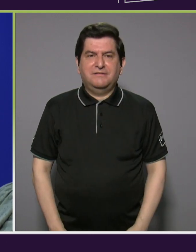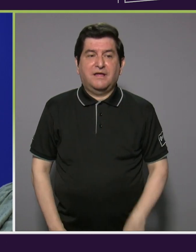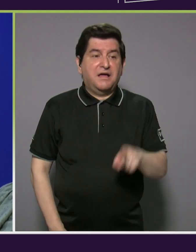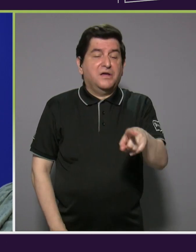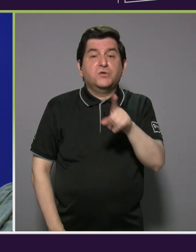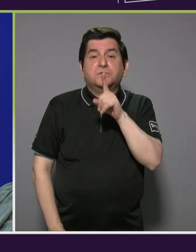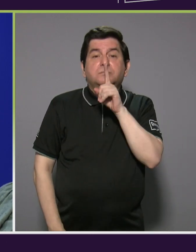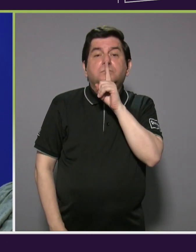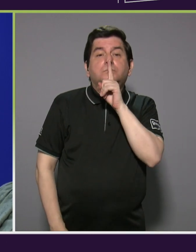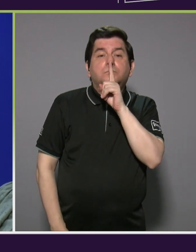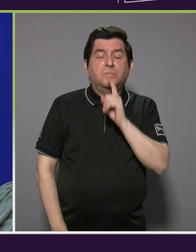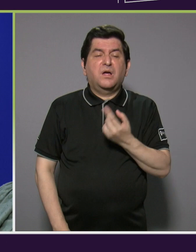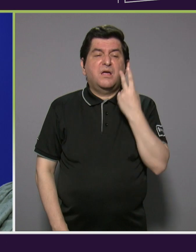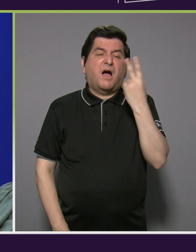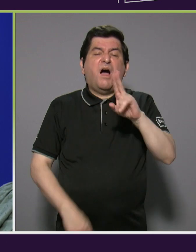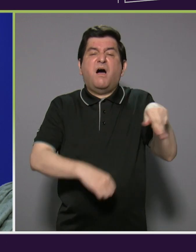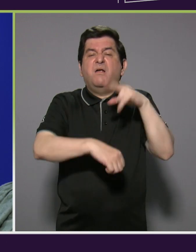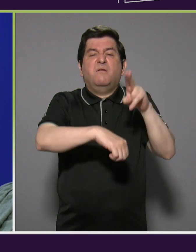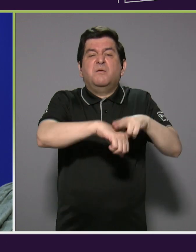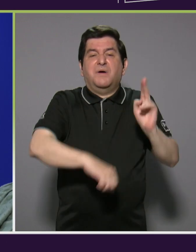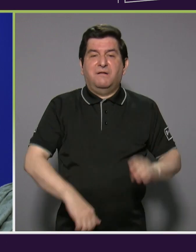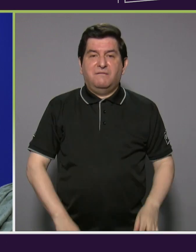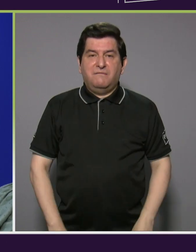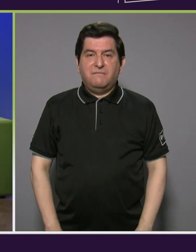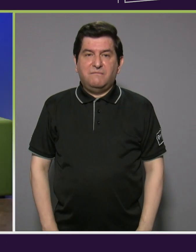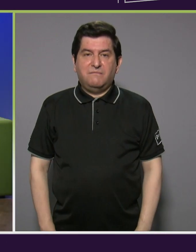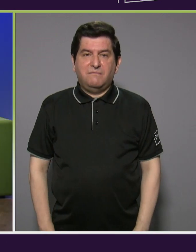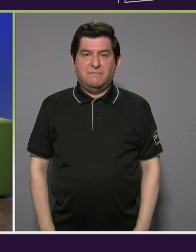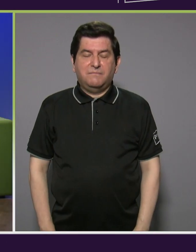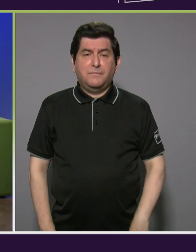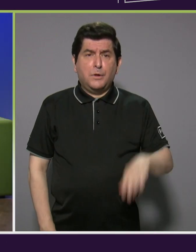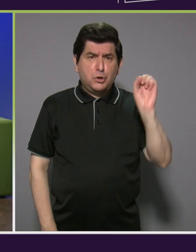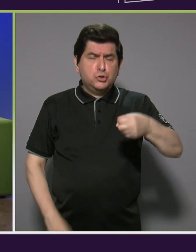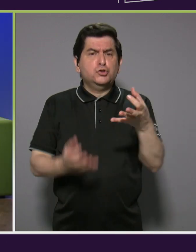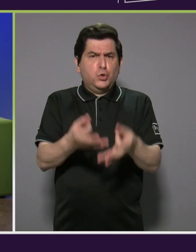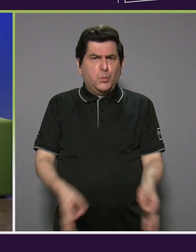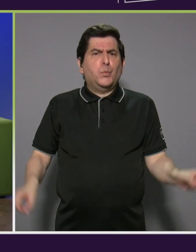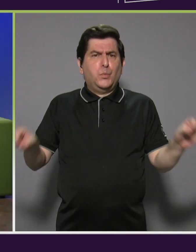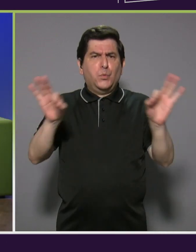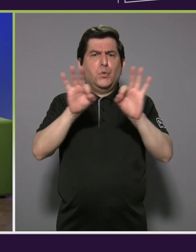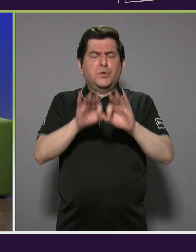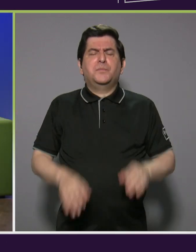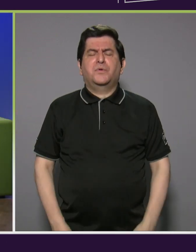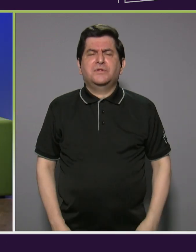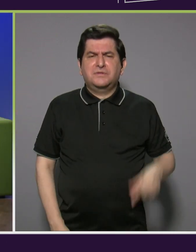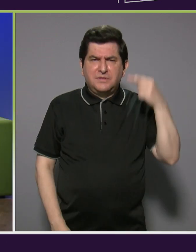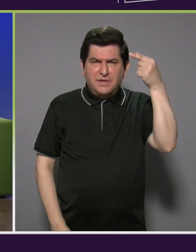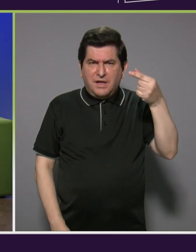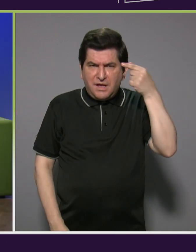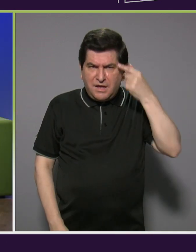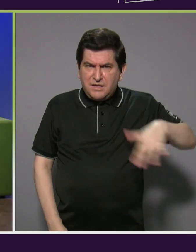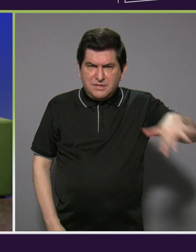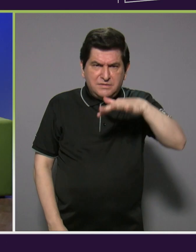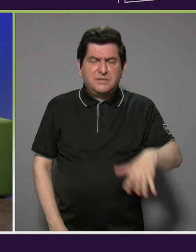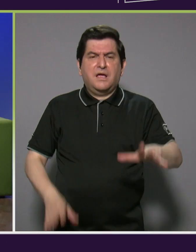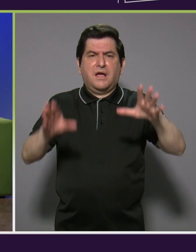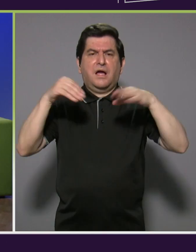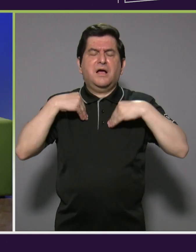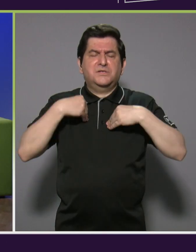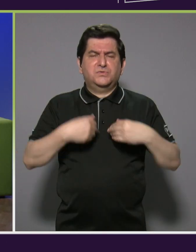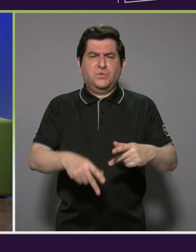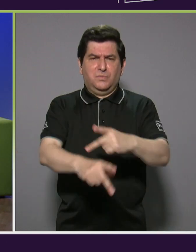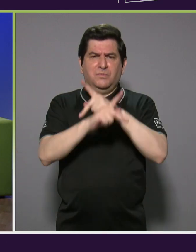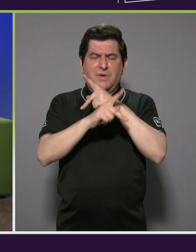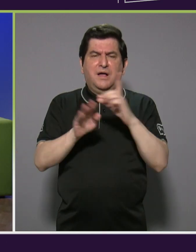callado y lo ha naturalizado. Sí, claro, es importante que el Estado asuma esa protección de los